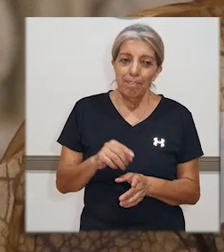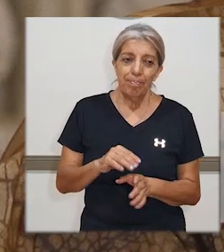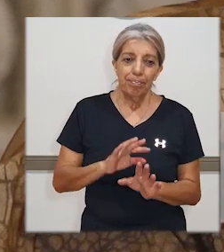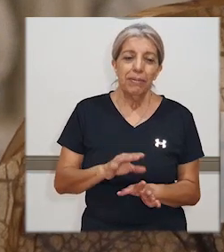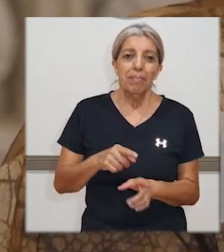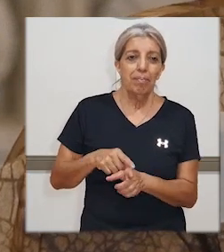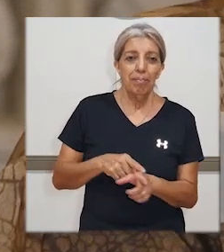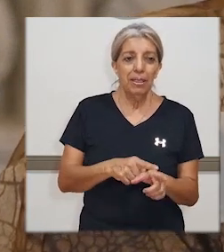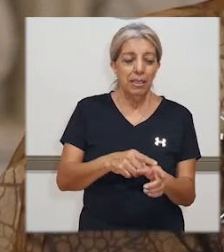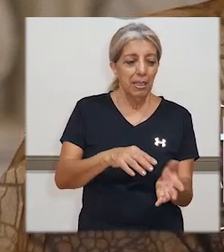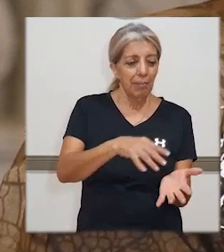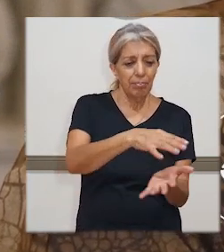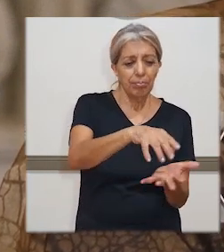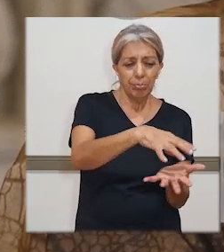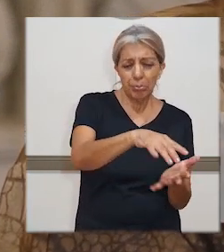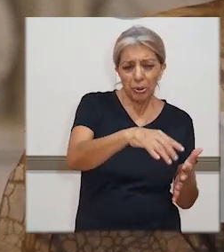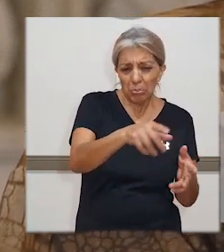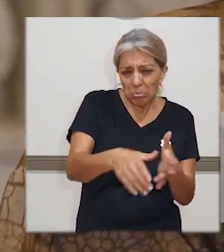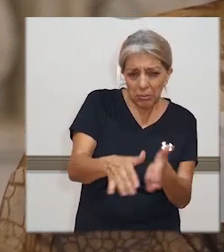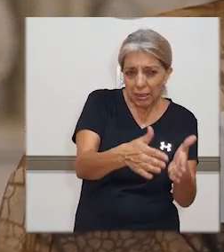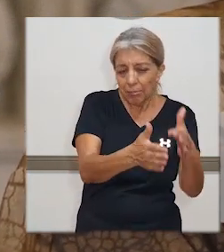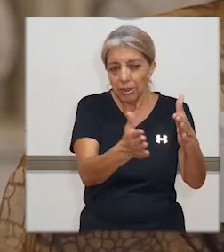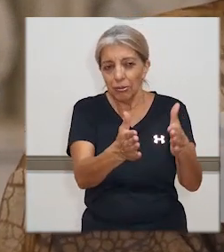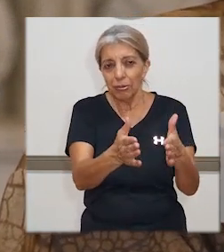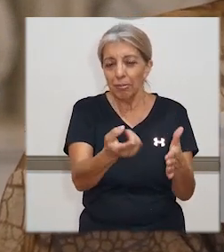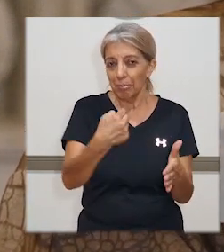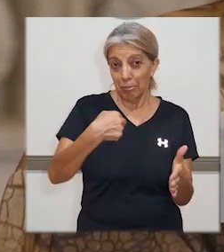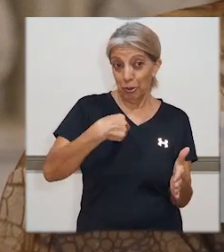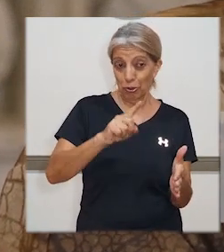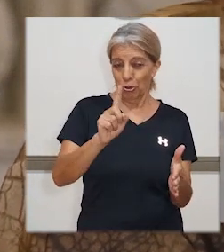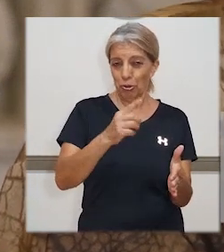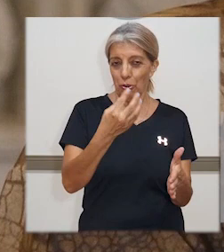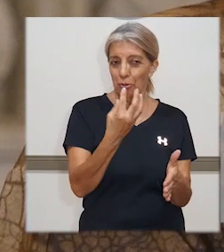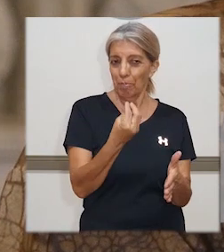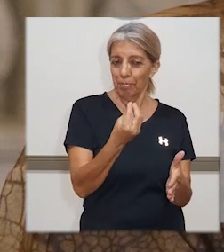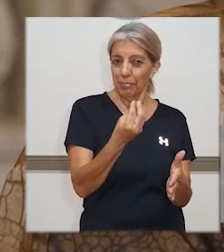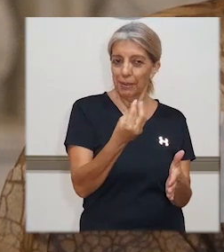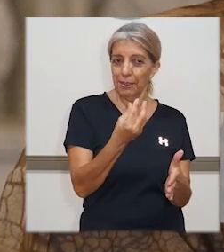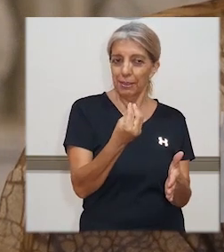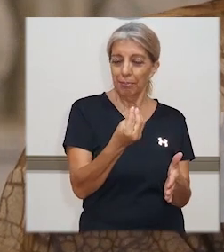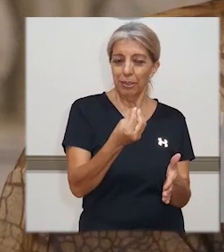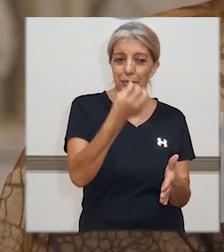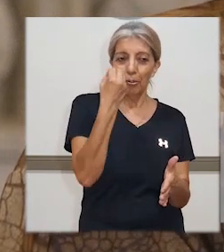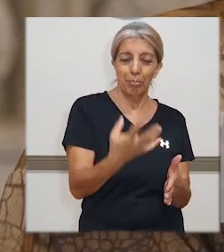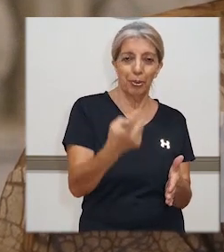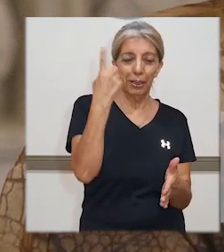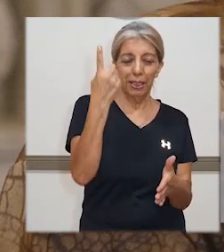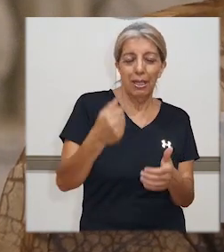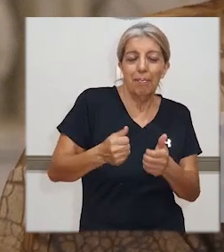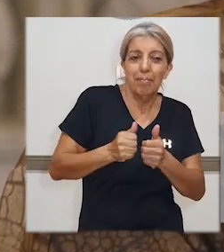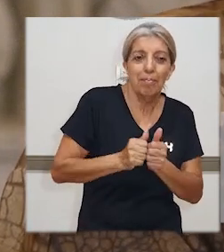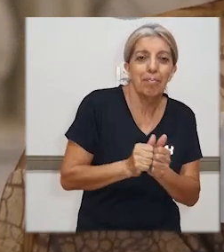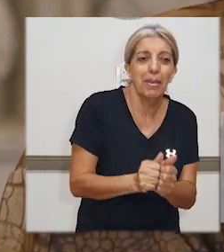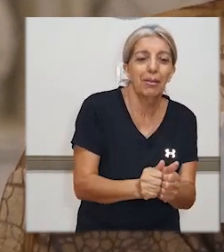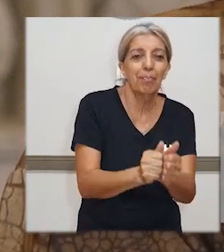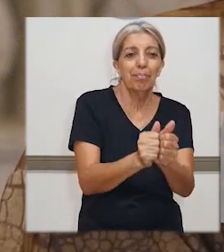por oscuras quebradas, no temeré ningún mal, porque tú estás conmigo,